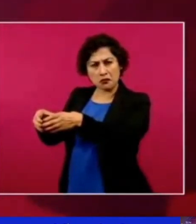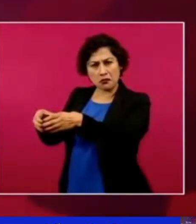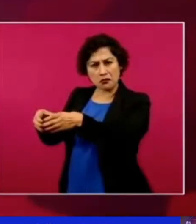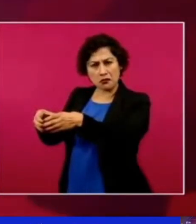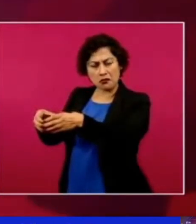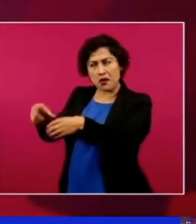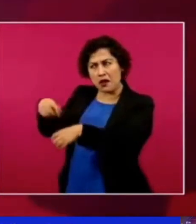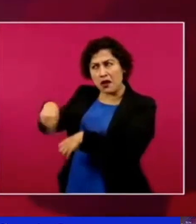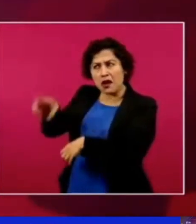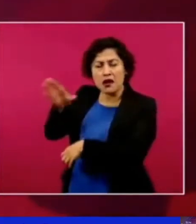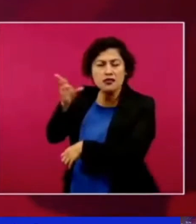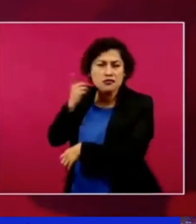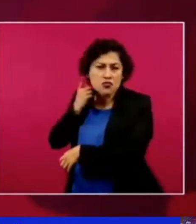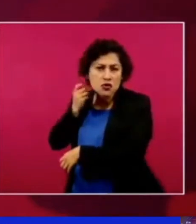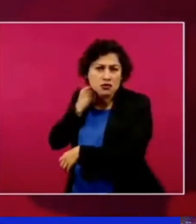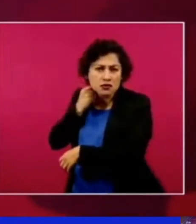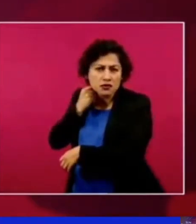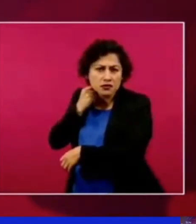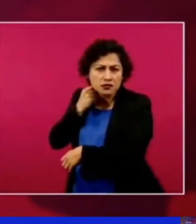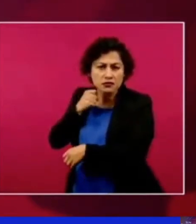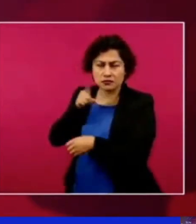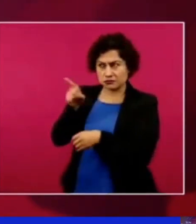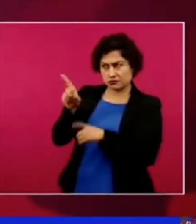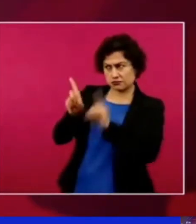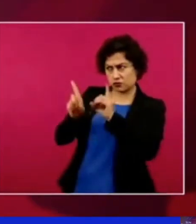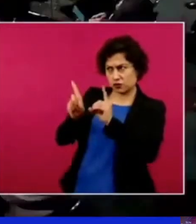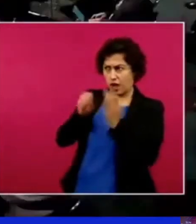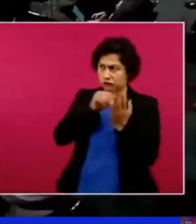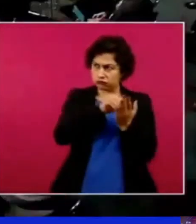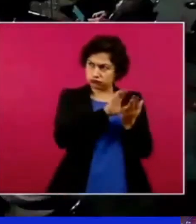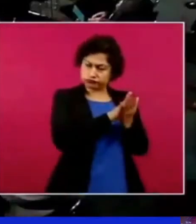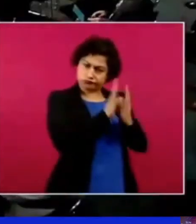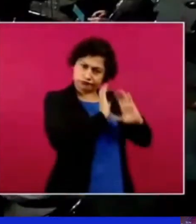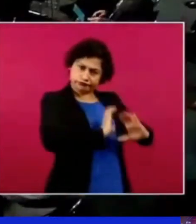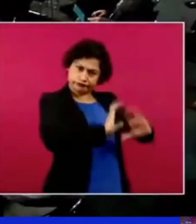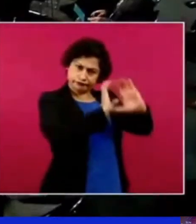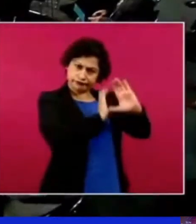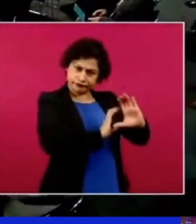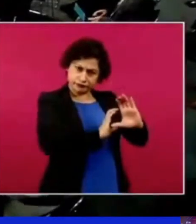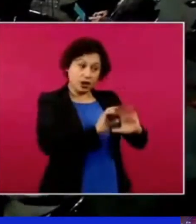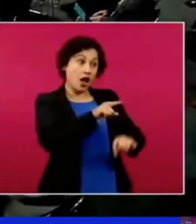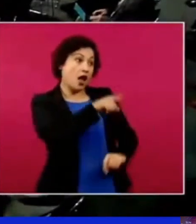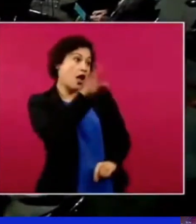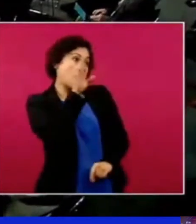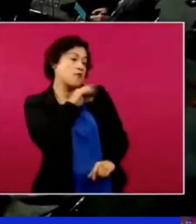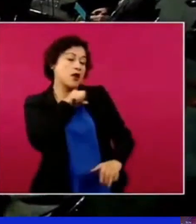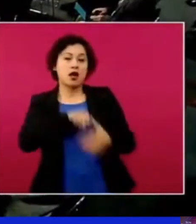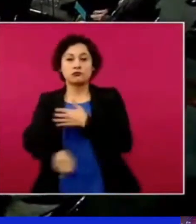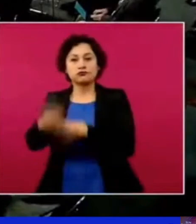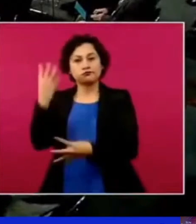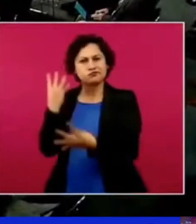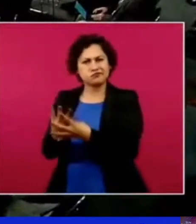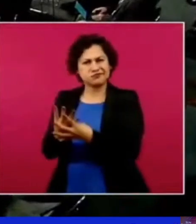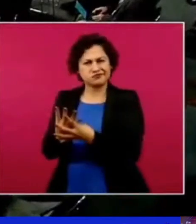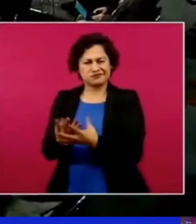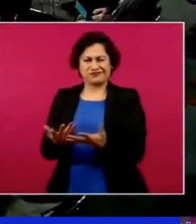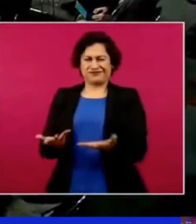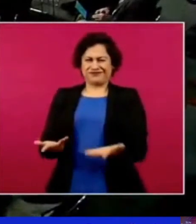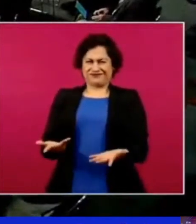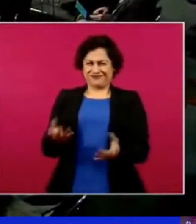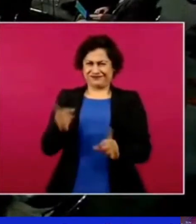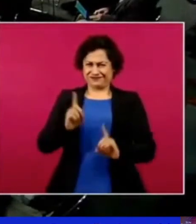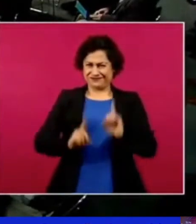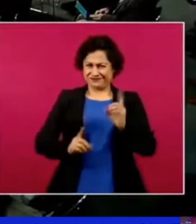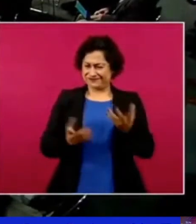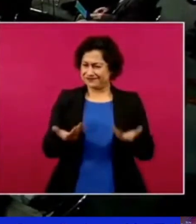O sea, como me sorprendió ayer que autorizan en la Cámara que el